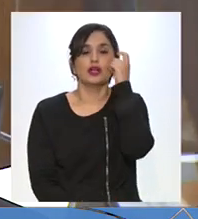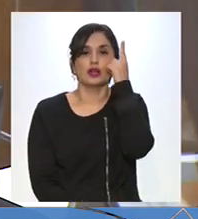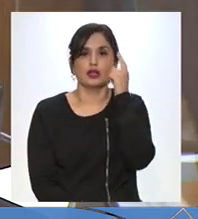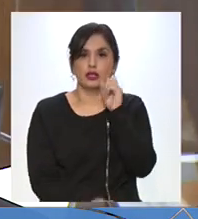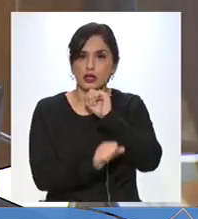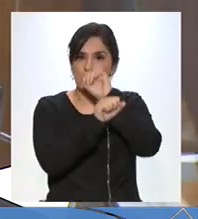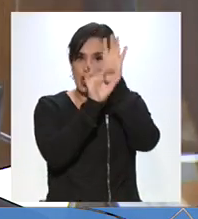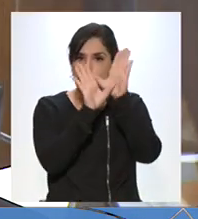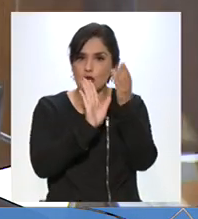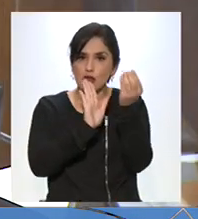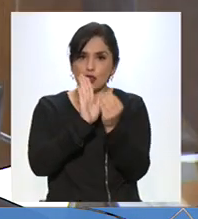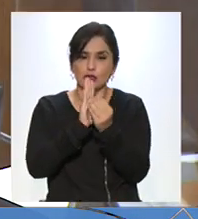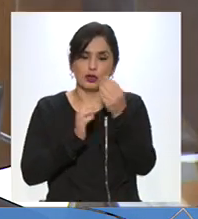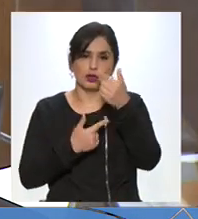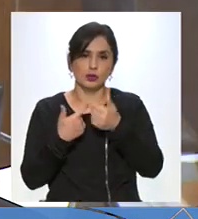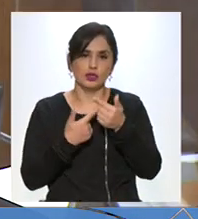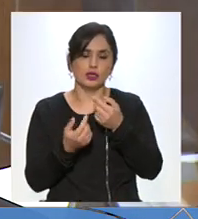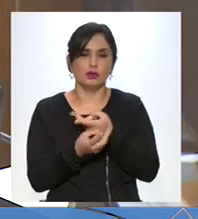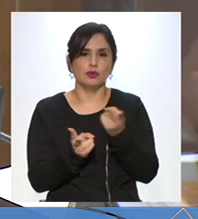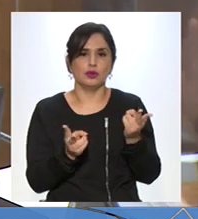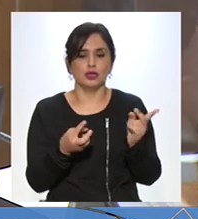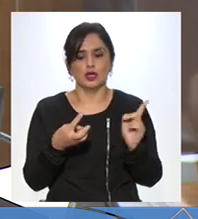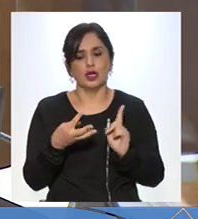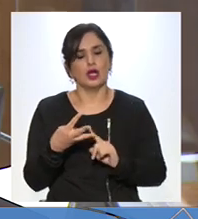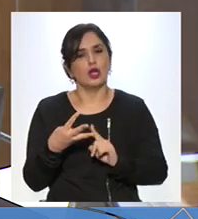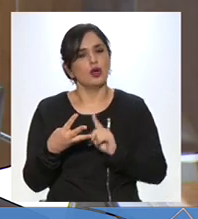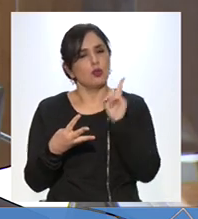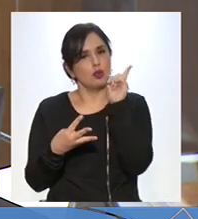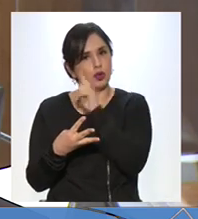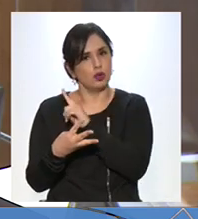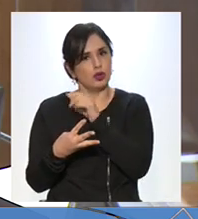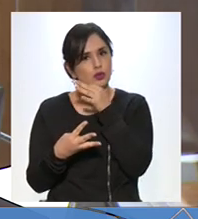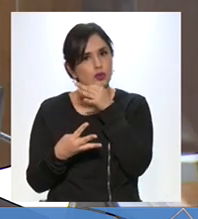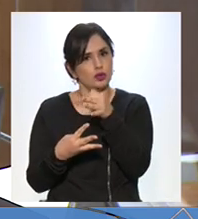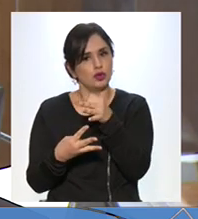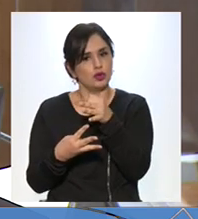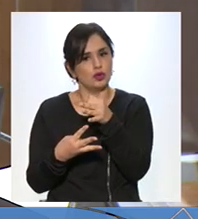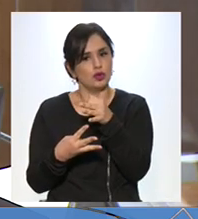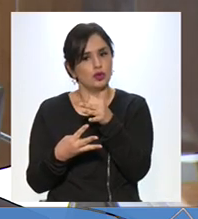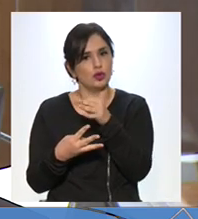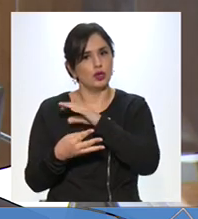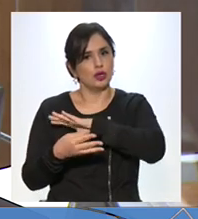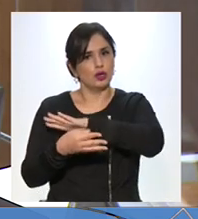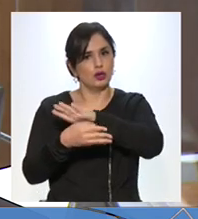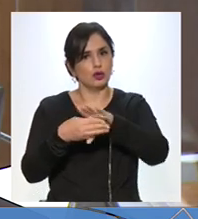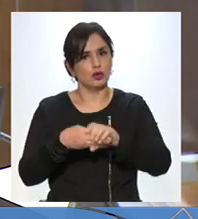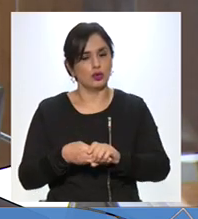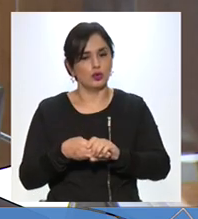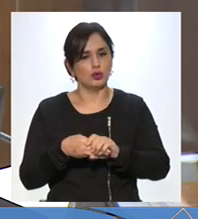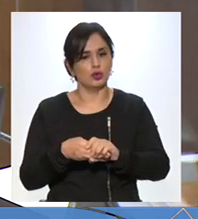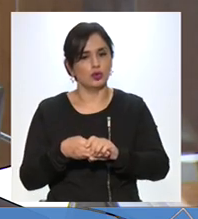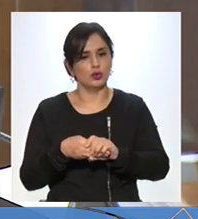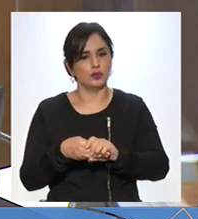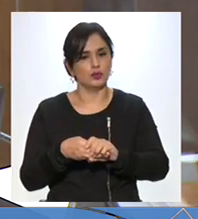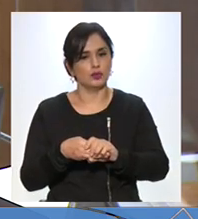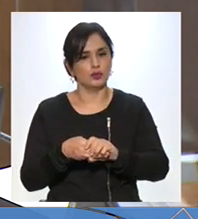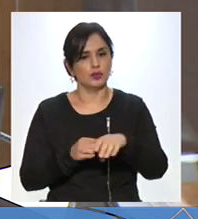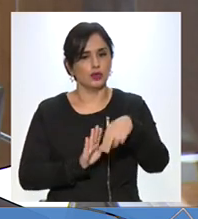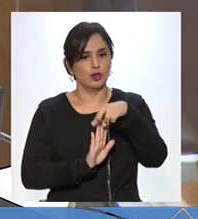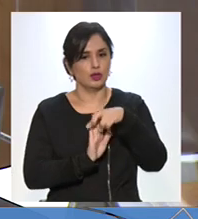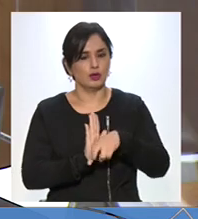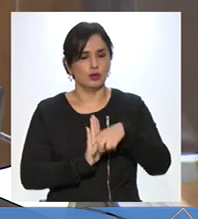dentro de sus políticas públicas. Y por último, compartir de que el conjunto de proyectos que las regiones tienen programados para